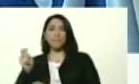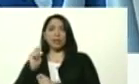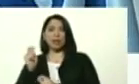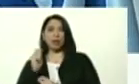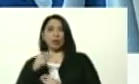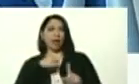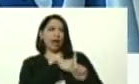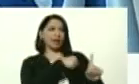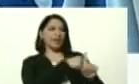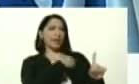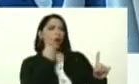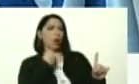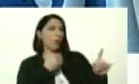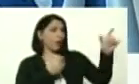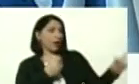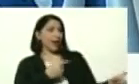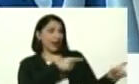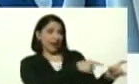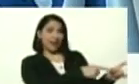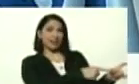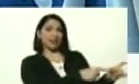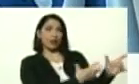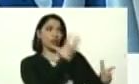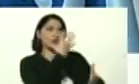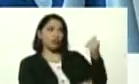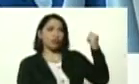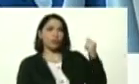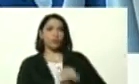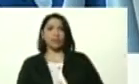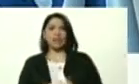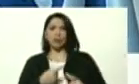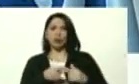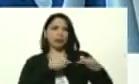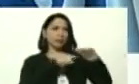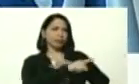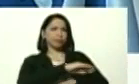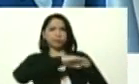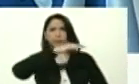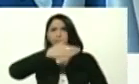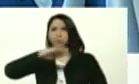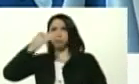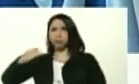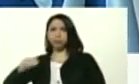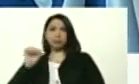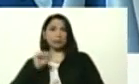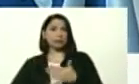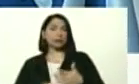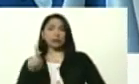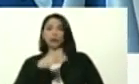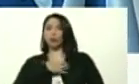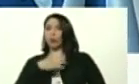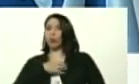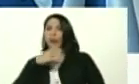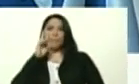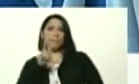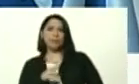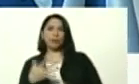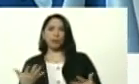Juan Romero, este logra escapar y se internó en la montaña sin ser localizado.